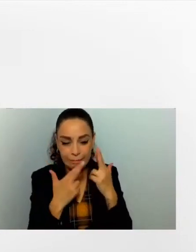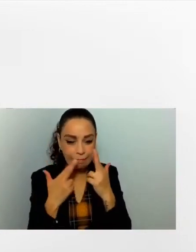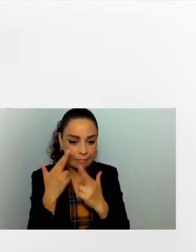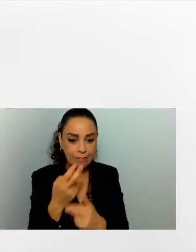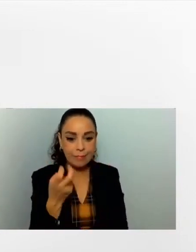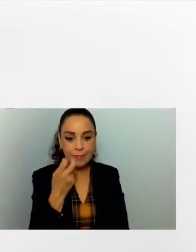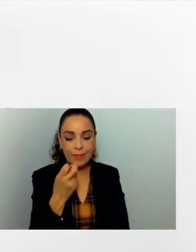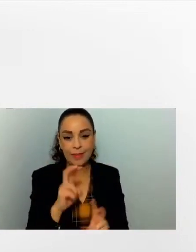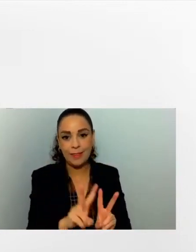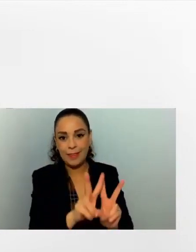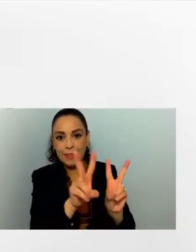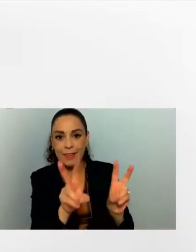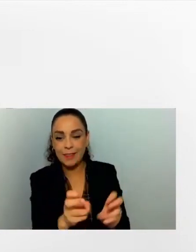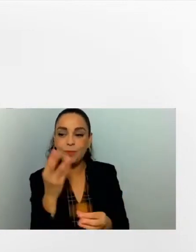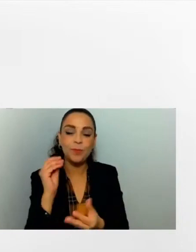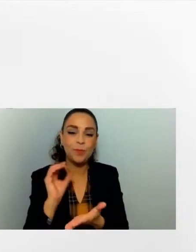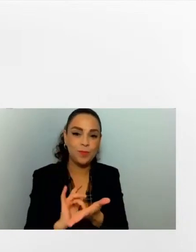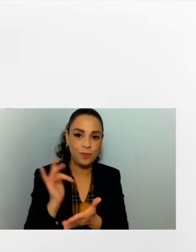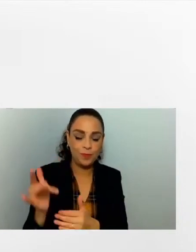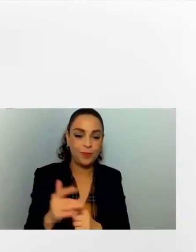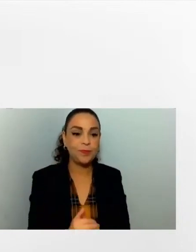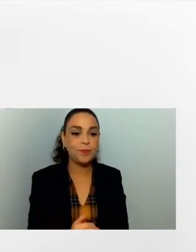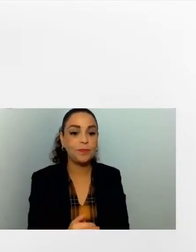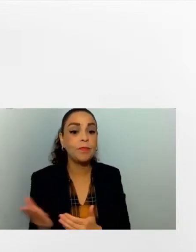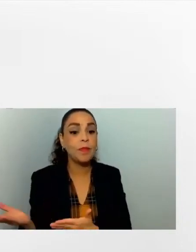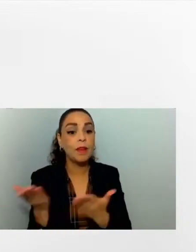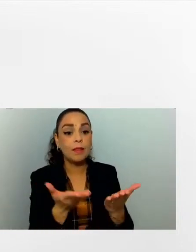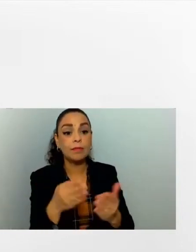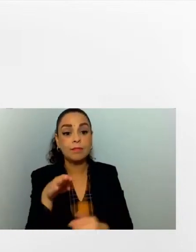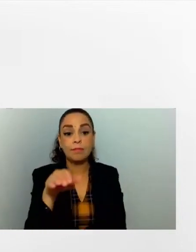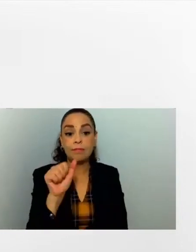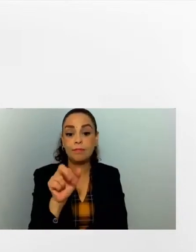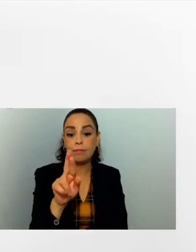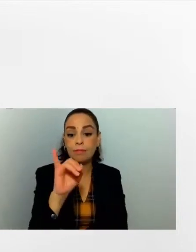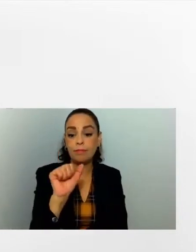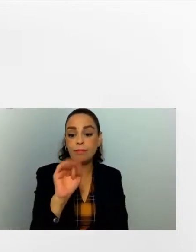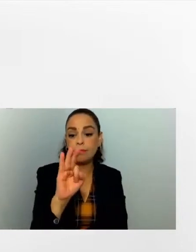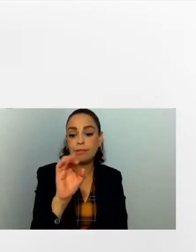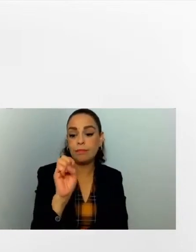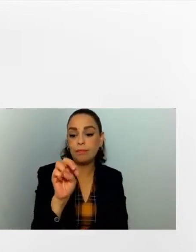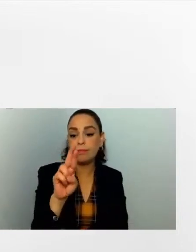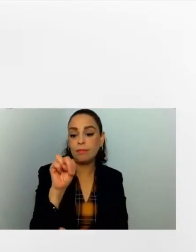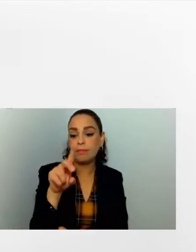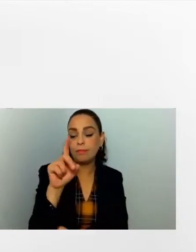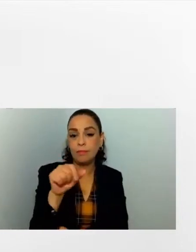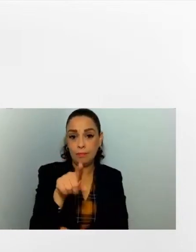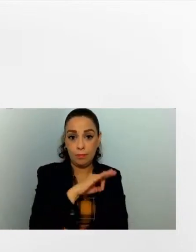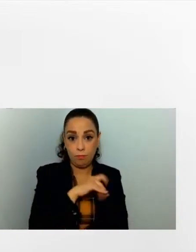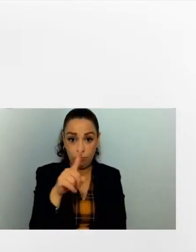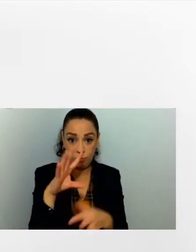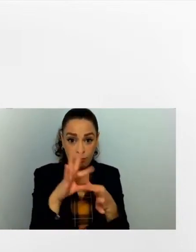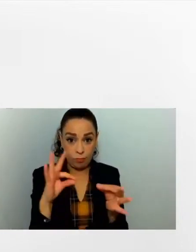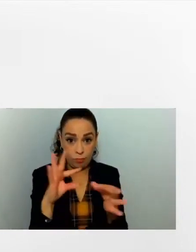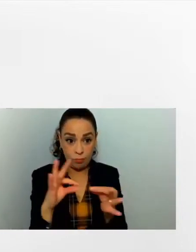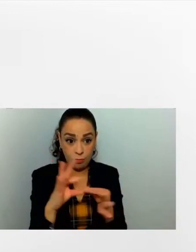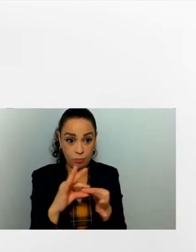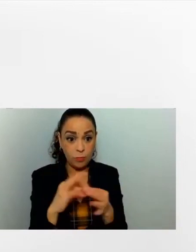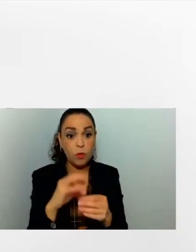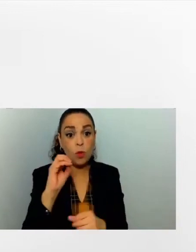Muchas gracias. María Fernanda, tú nos puedes dar tus comentarios respecto a estos temas, si tienes algún caso que te